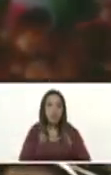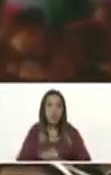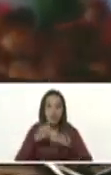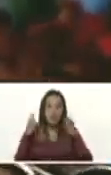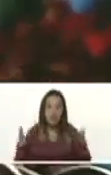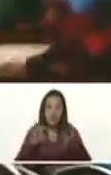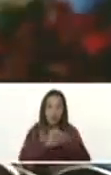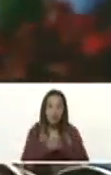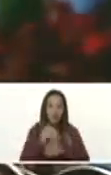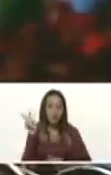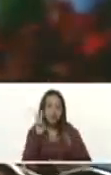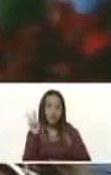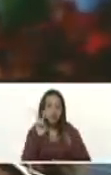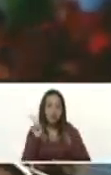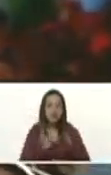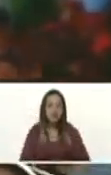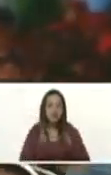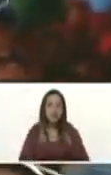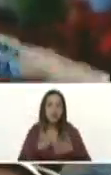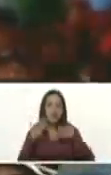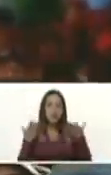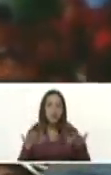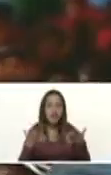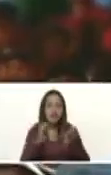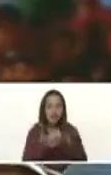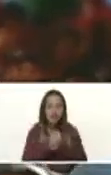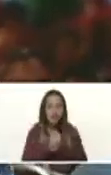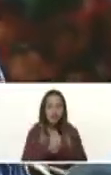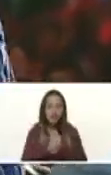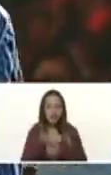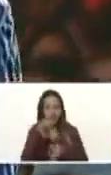Venezuela, gran amigo de las causas justas.